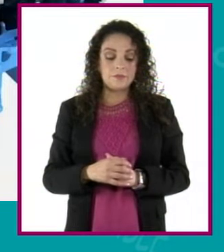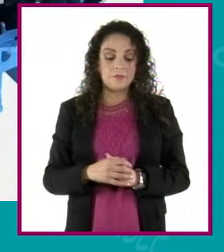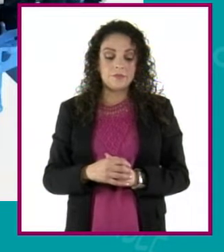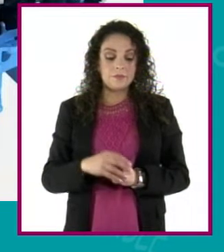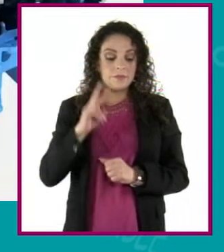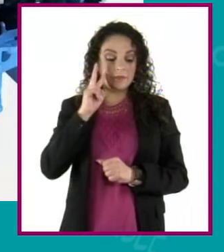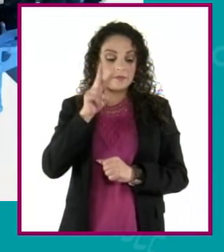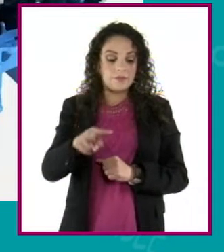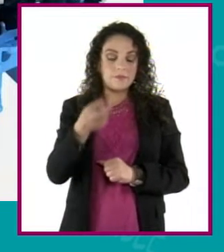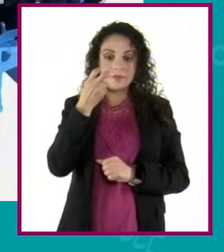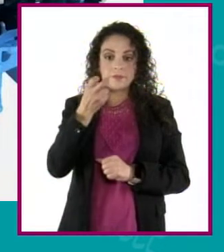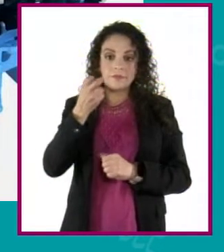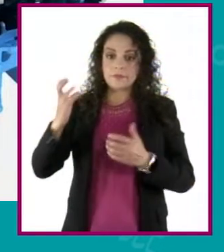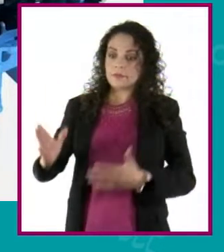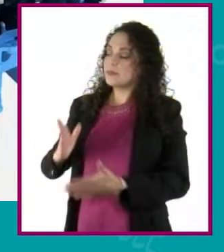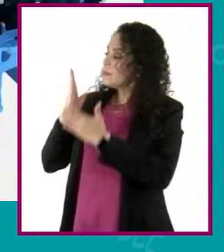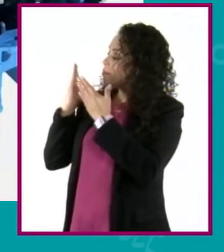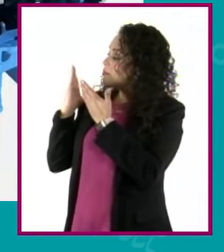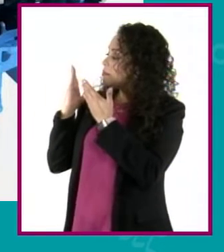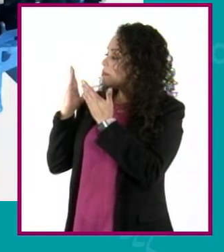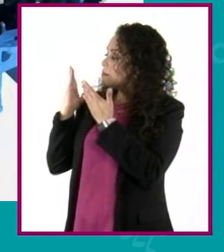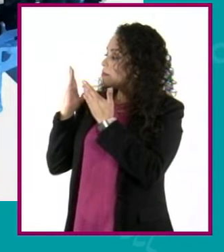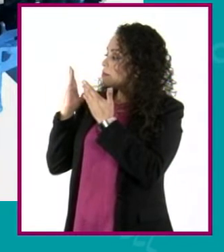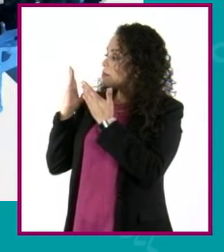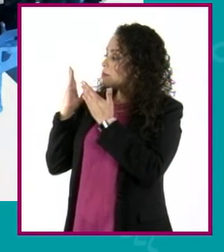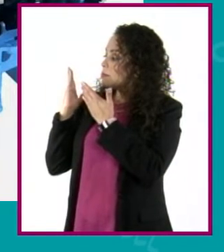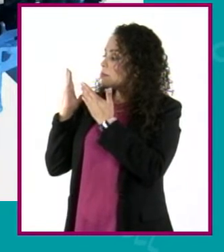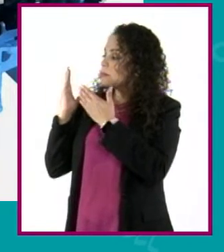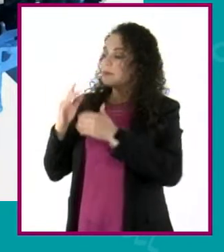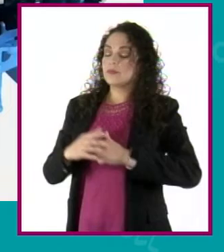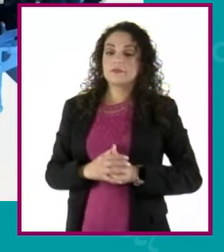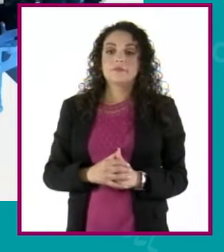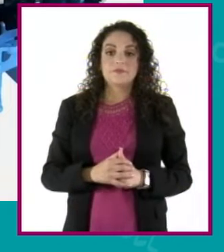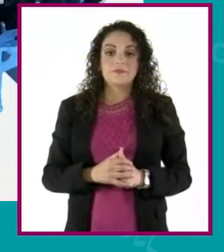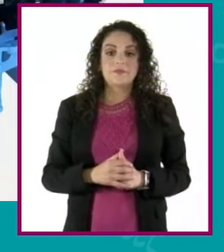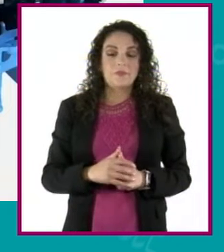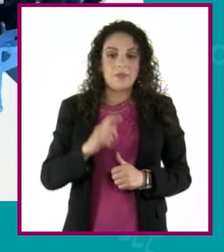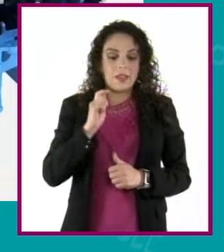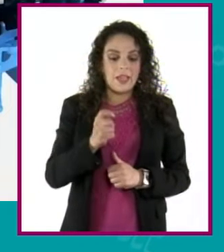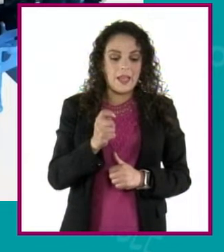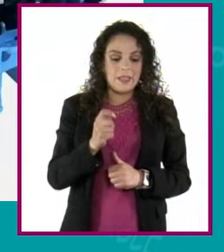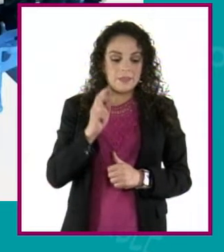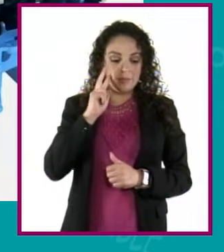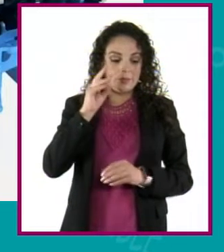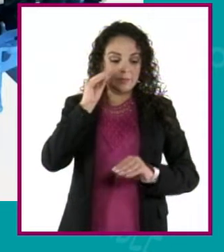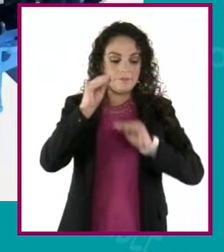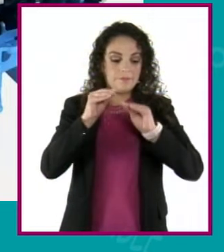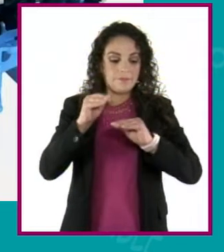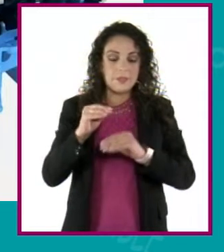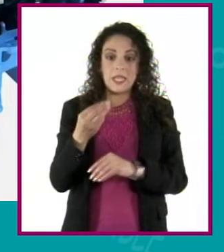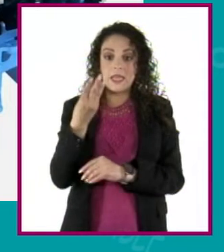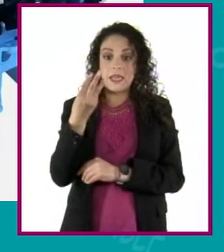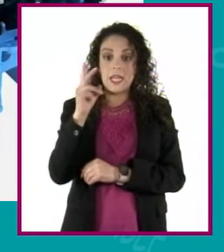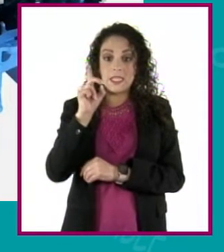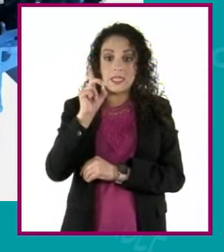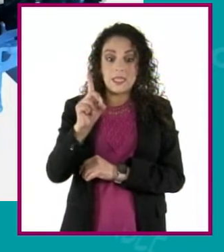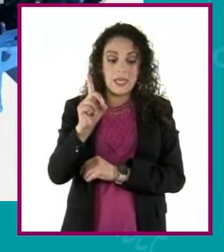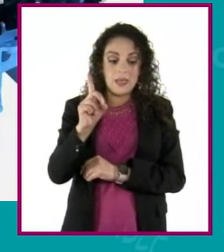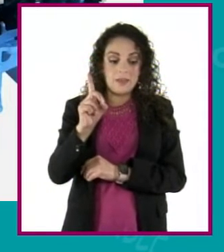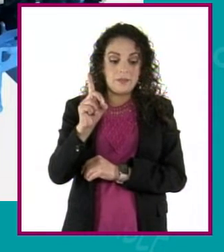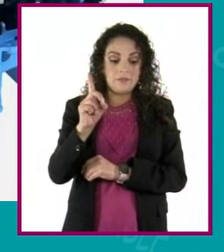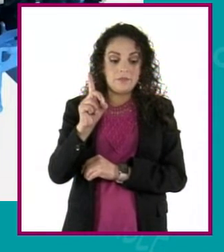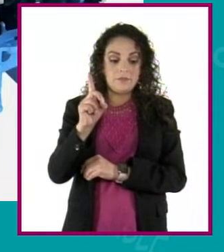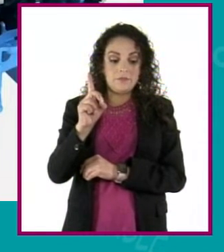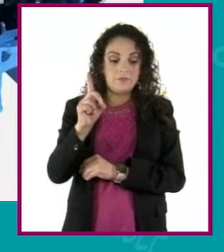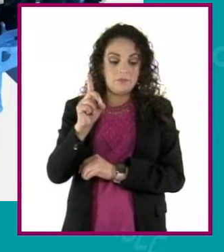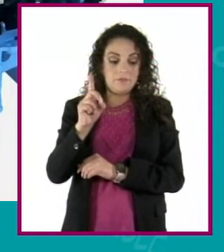Pues aquí tenemos, mira, una representación en 3D de un